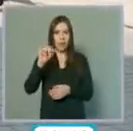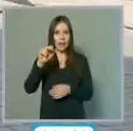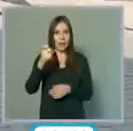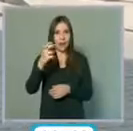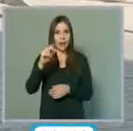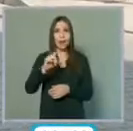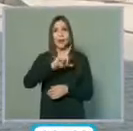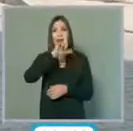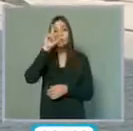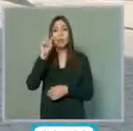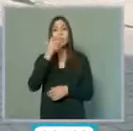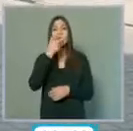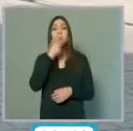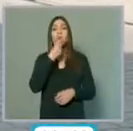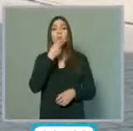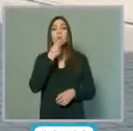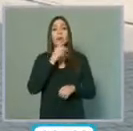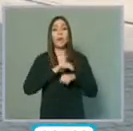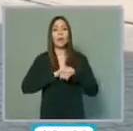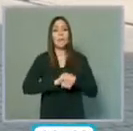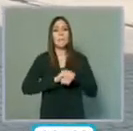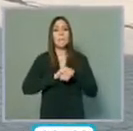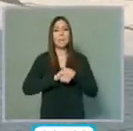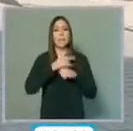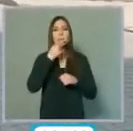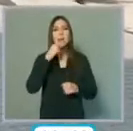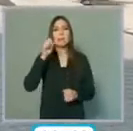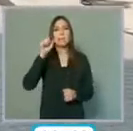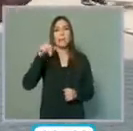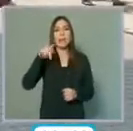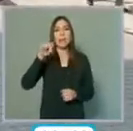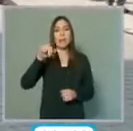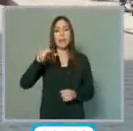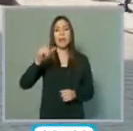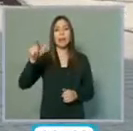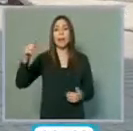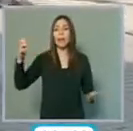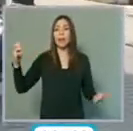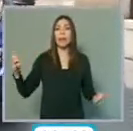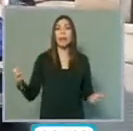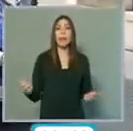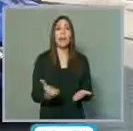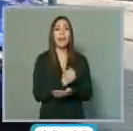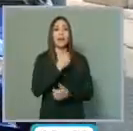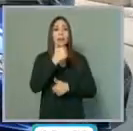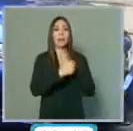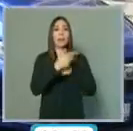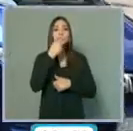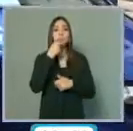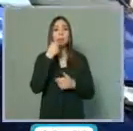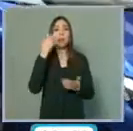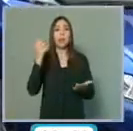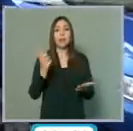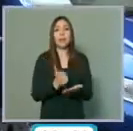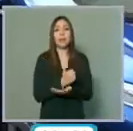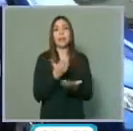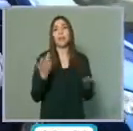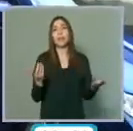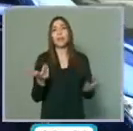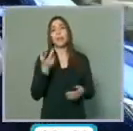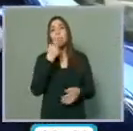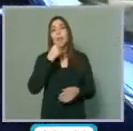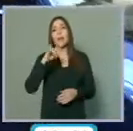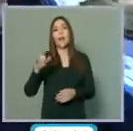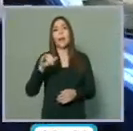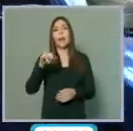el cuate de Antonio López de Santana, que gana el concurso, lo ganó él, y entonces don